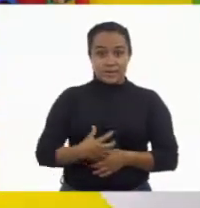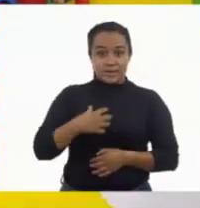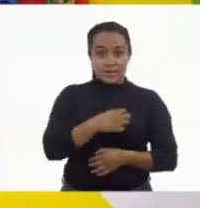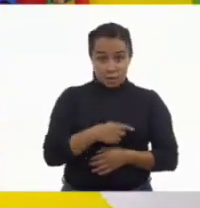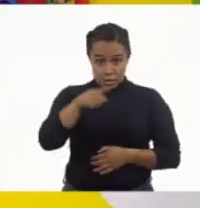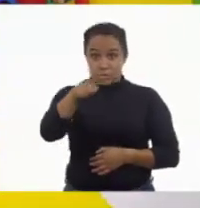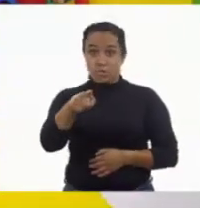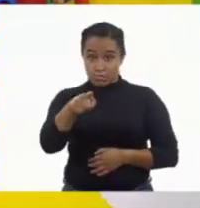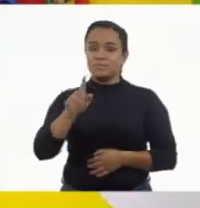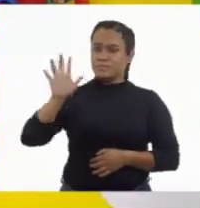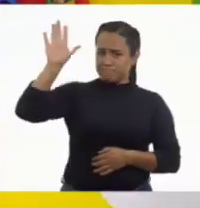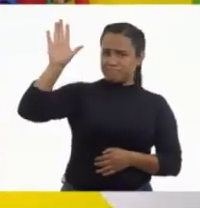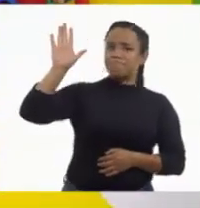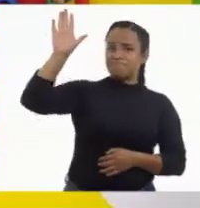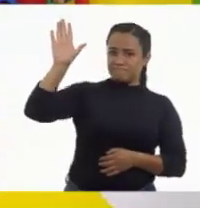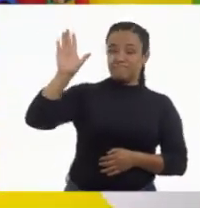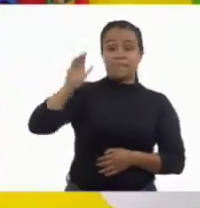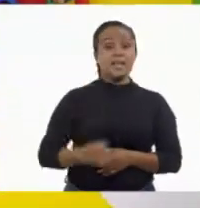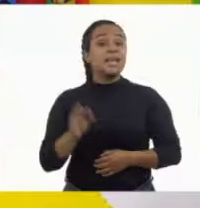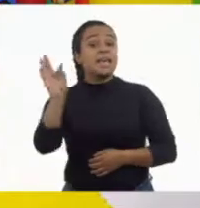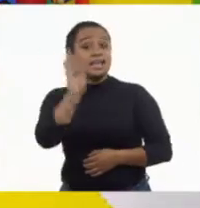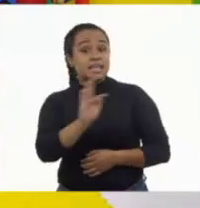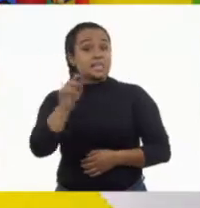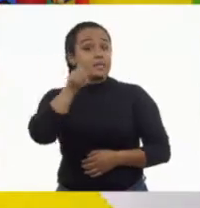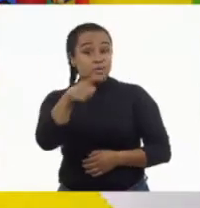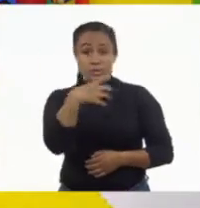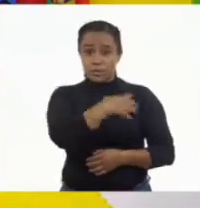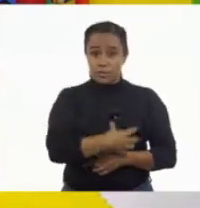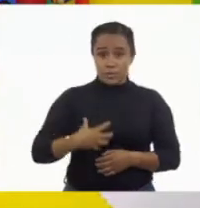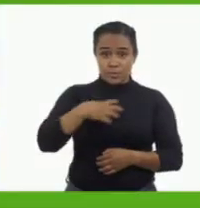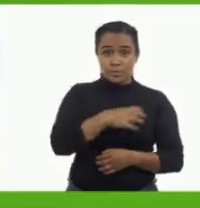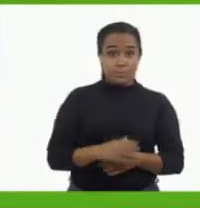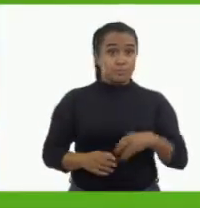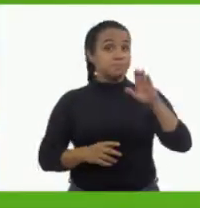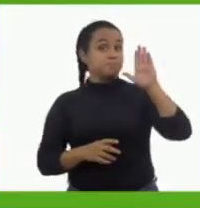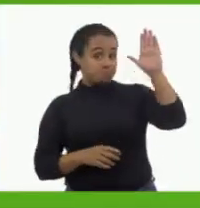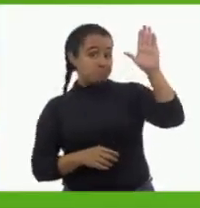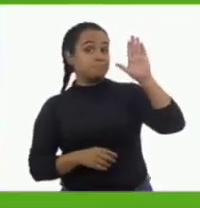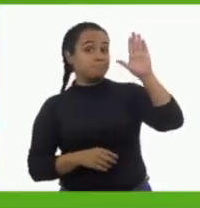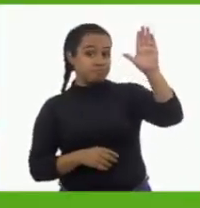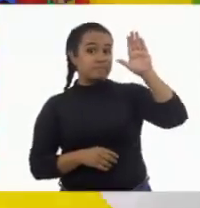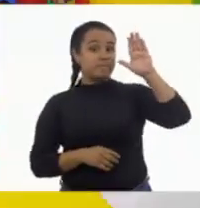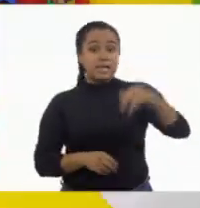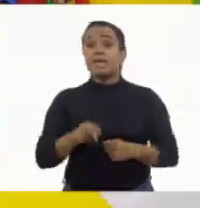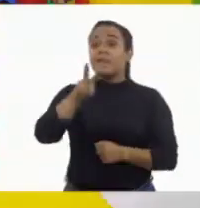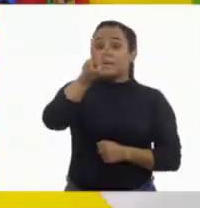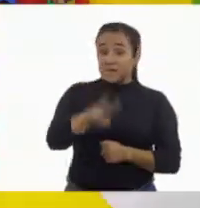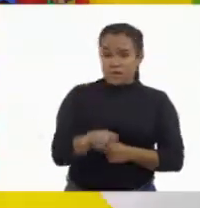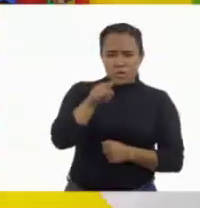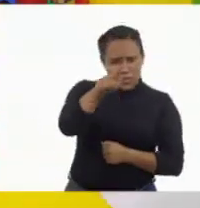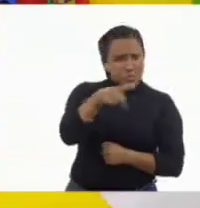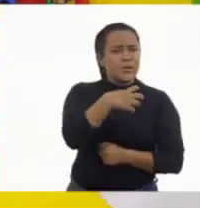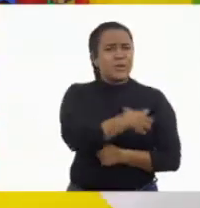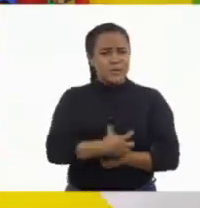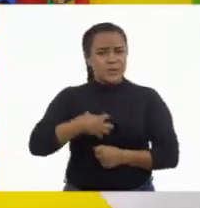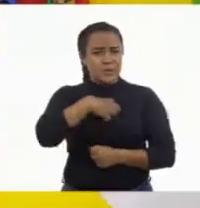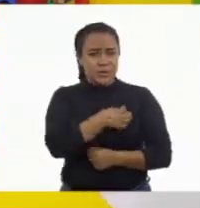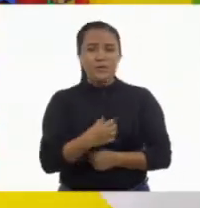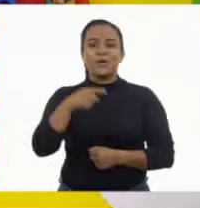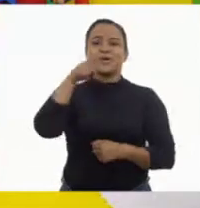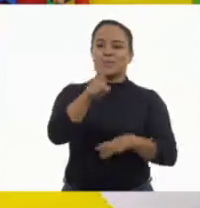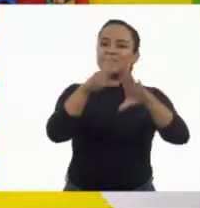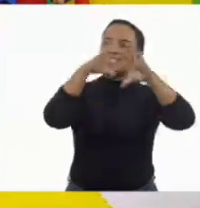Levanta la mano. Si estás contento y lo sabes, levanta la mano. Si en verdad estás contento,